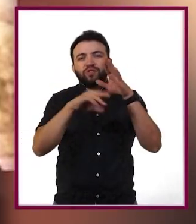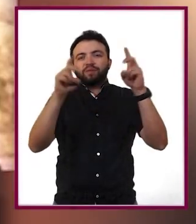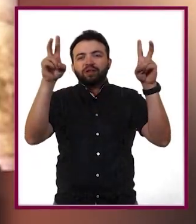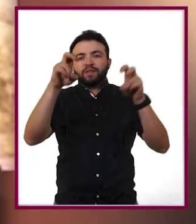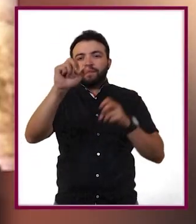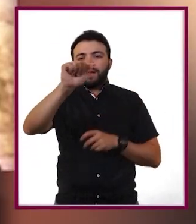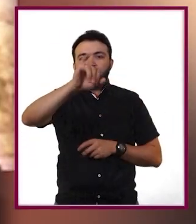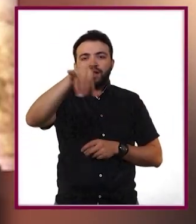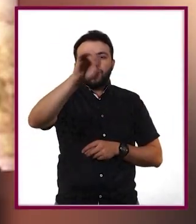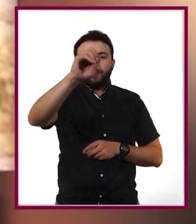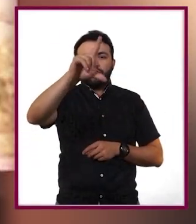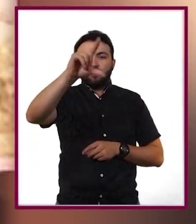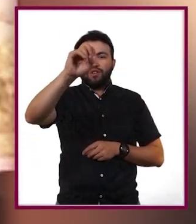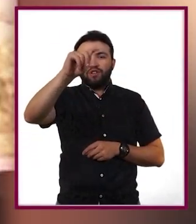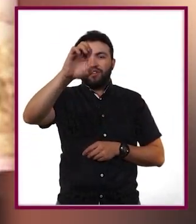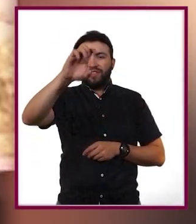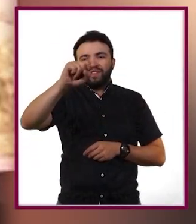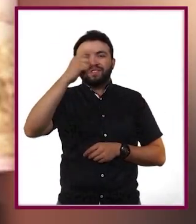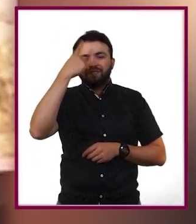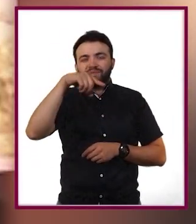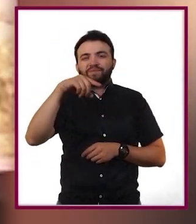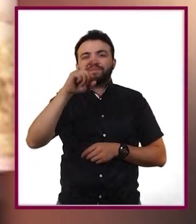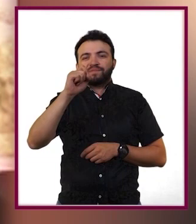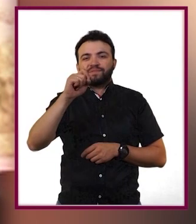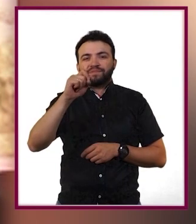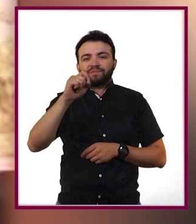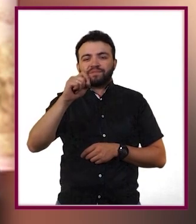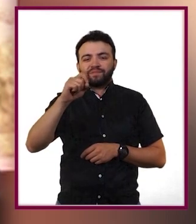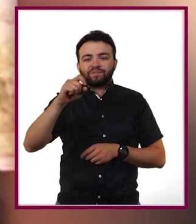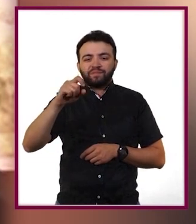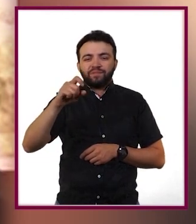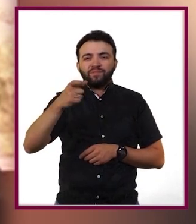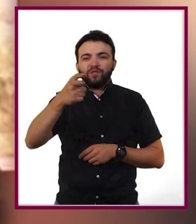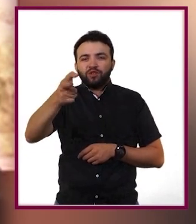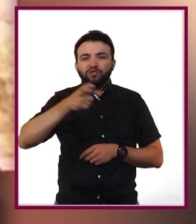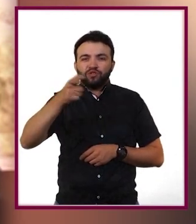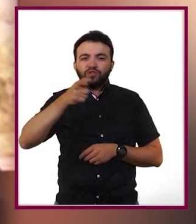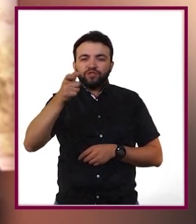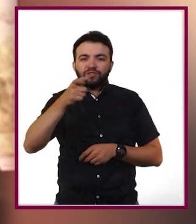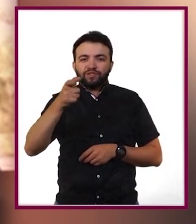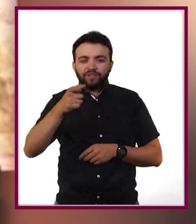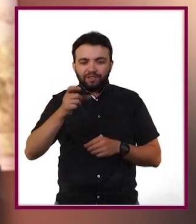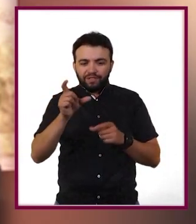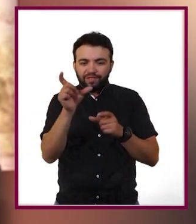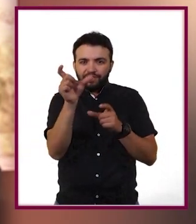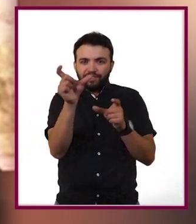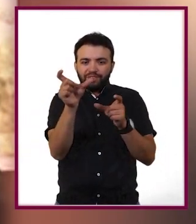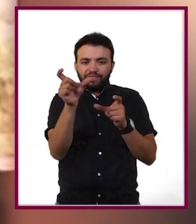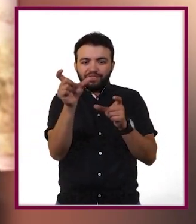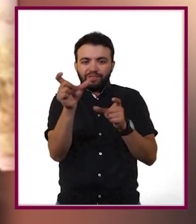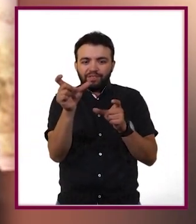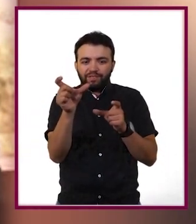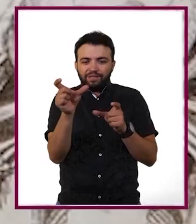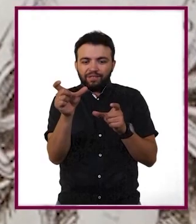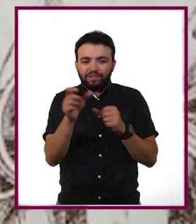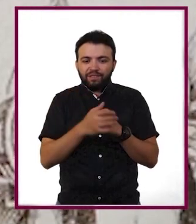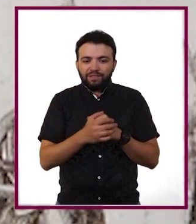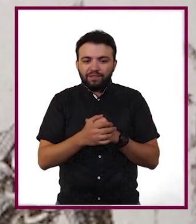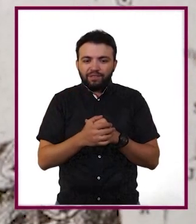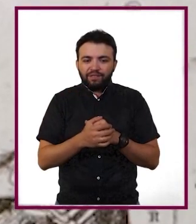el pionero en que investigó la transformación, la metamorfosis del